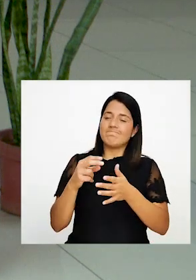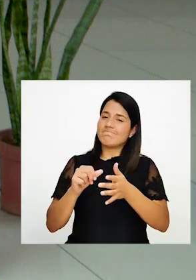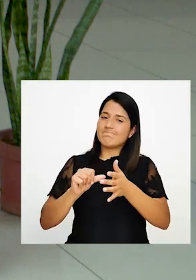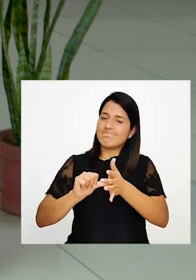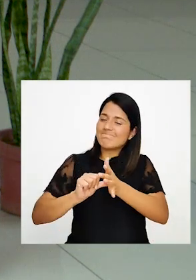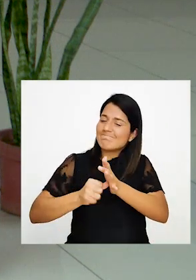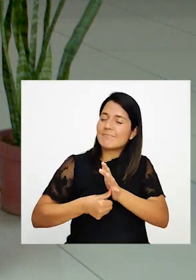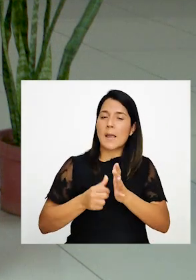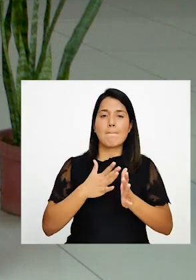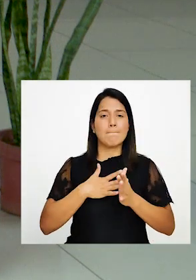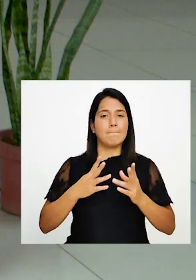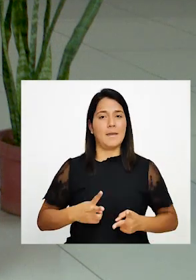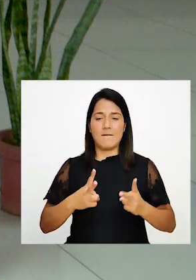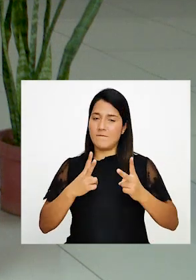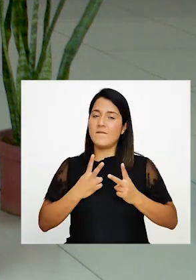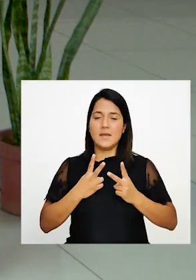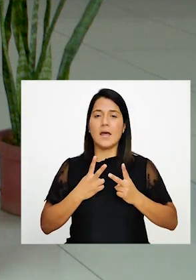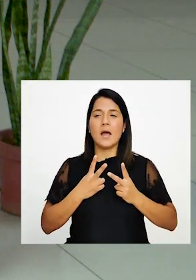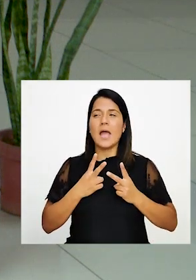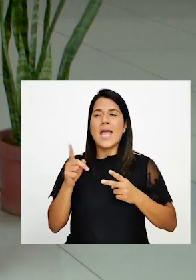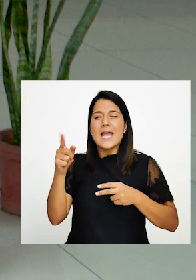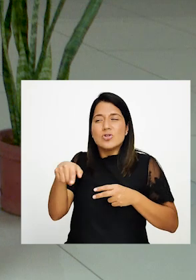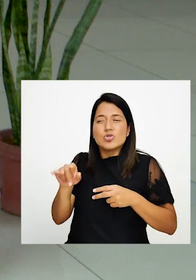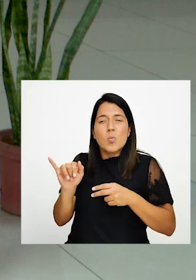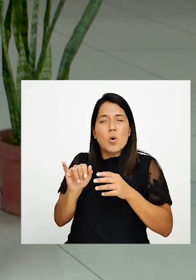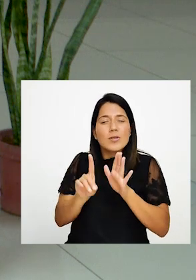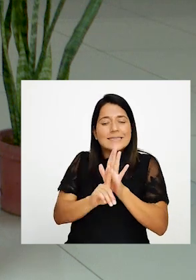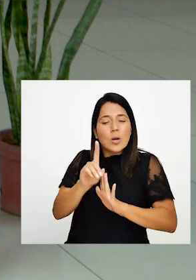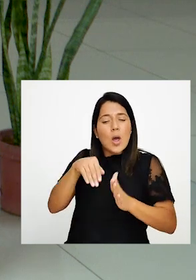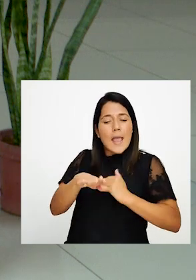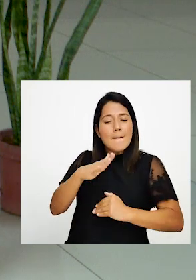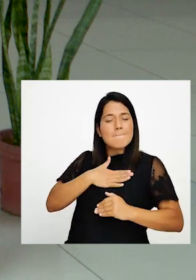o mi inclinación hacia ser profesor de matemáticas.